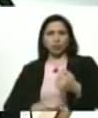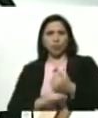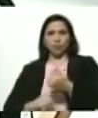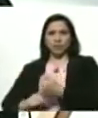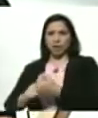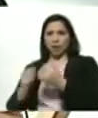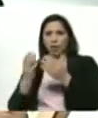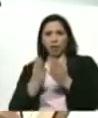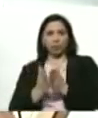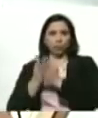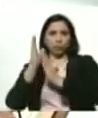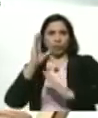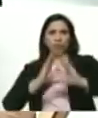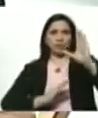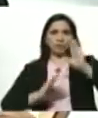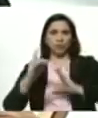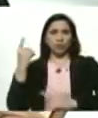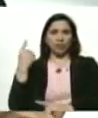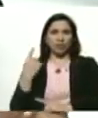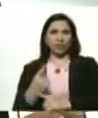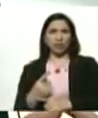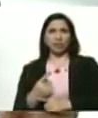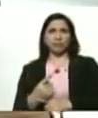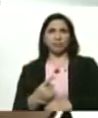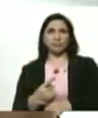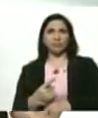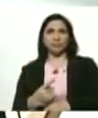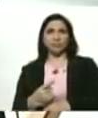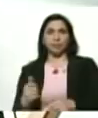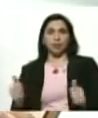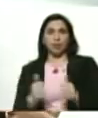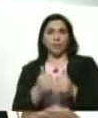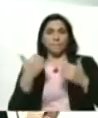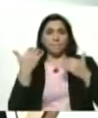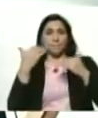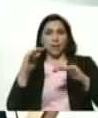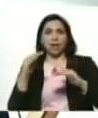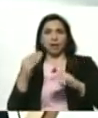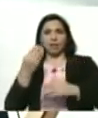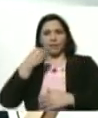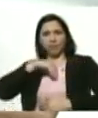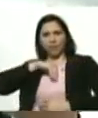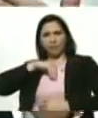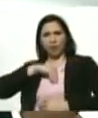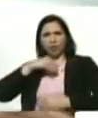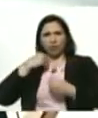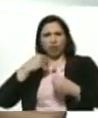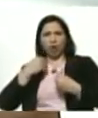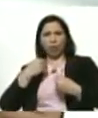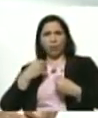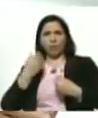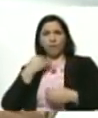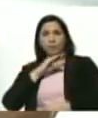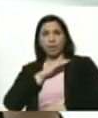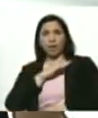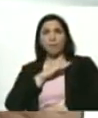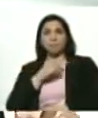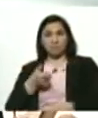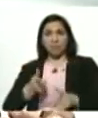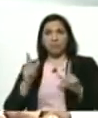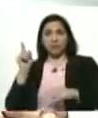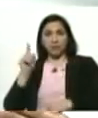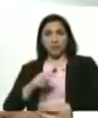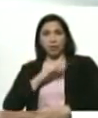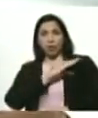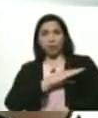estudios científicos que tienen que ver con la fase de incubación de esta enfermedad y que nos permite también a la